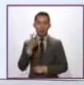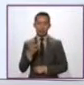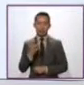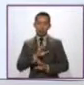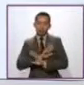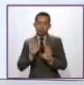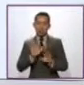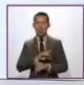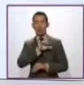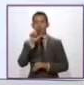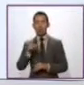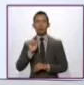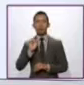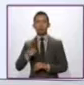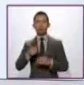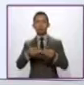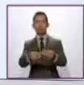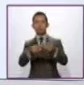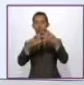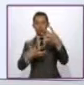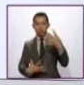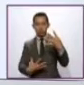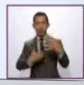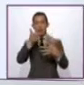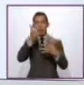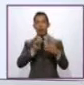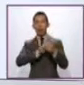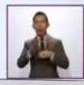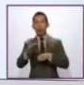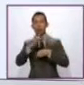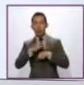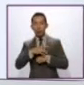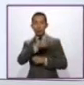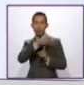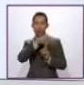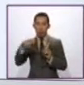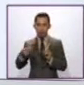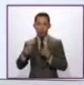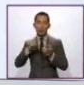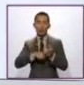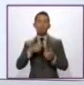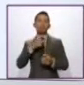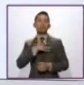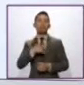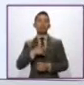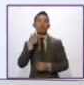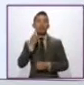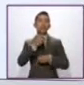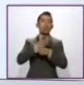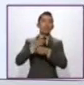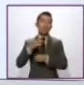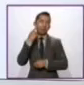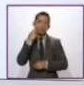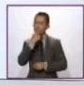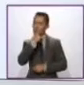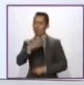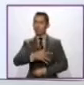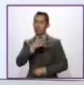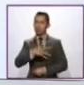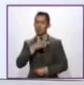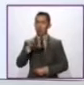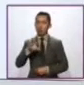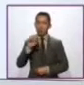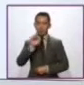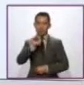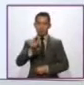y entonces aparecerán cada uno de los turnos como lo vayan solicitando según aparezca en esta